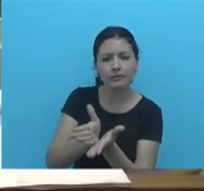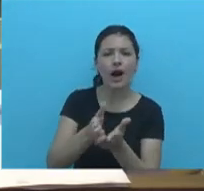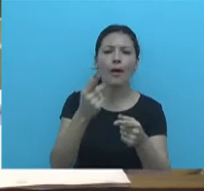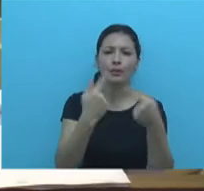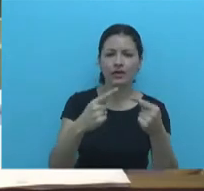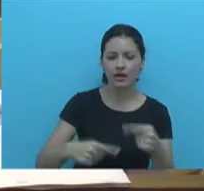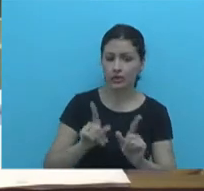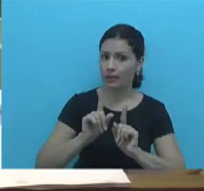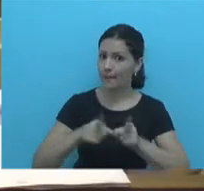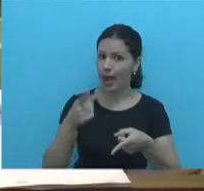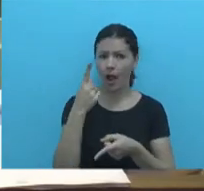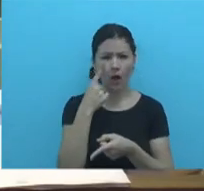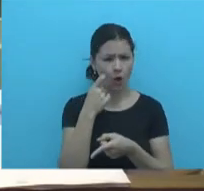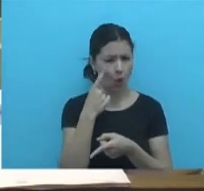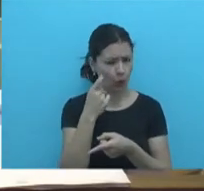ser contrapeso de